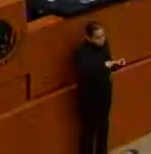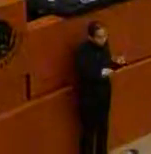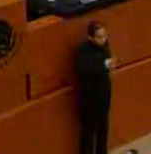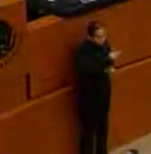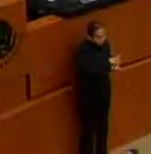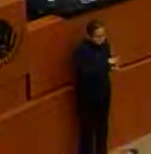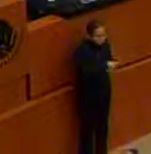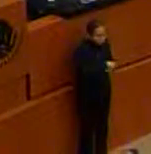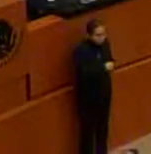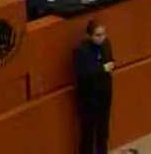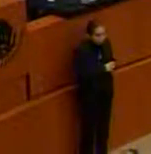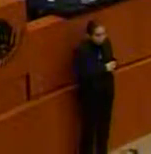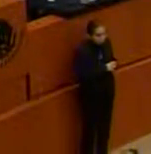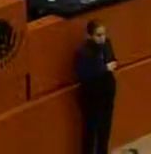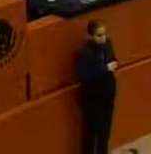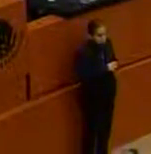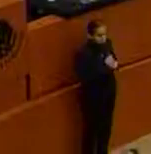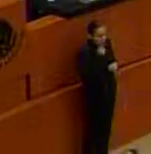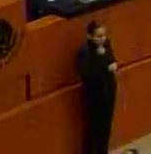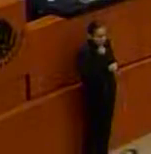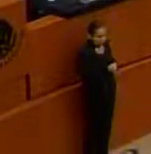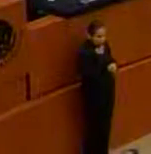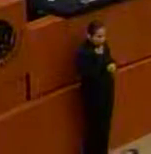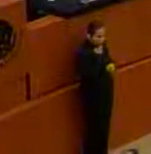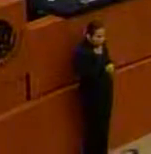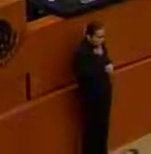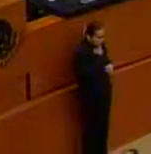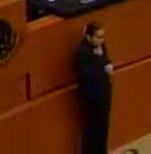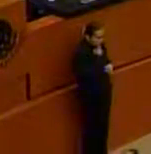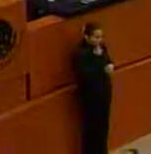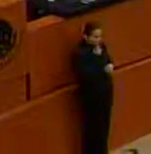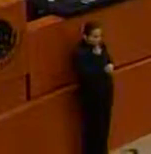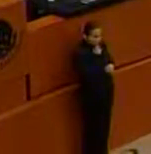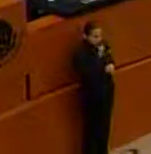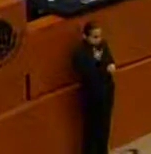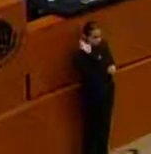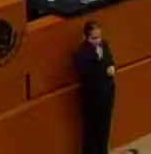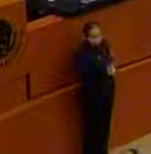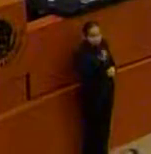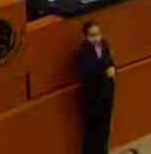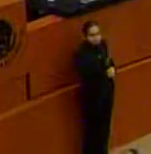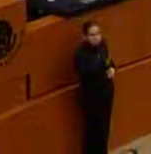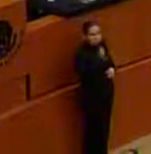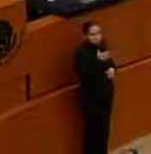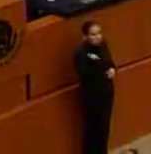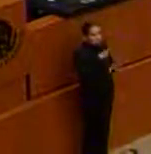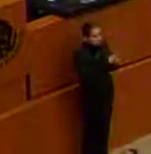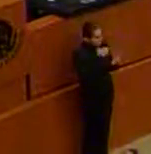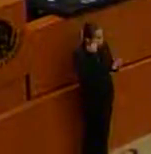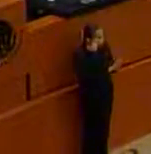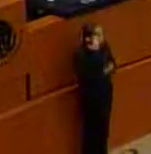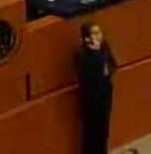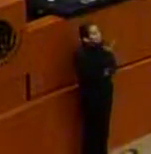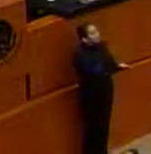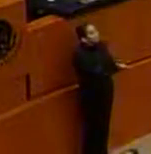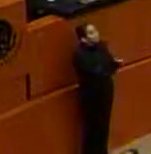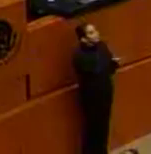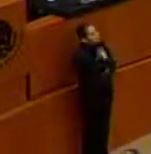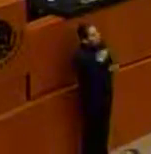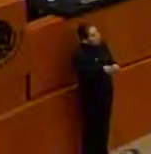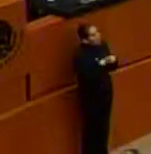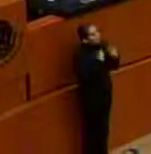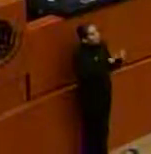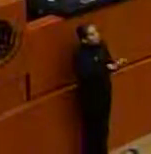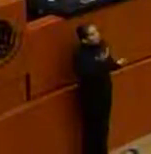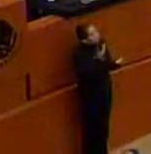en el contexto, repito, de Finlandia, pues parecería que están dispuestos